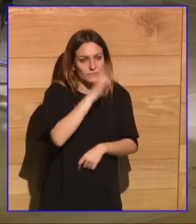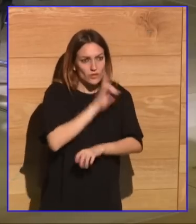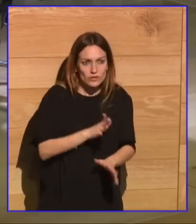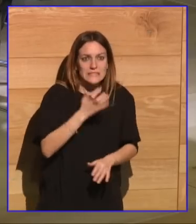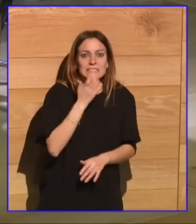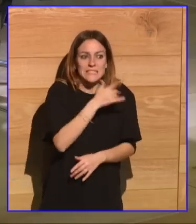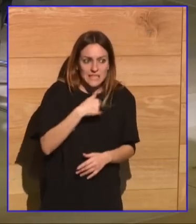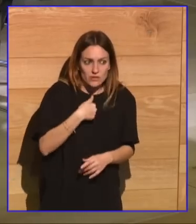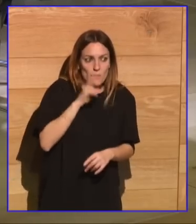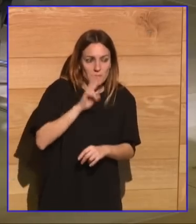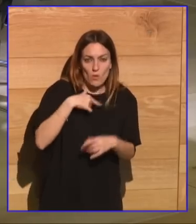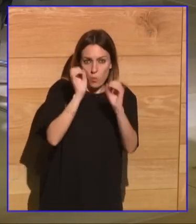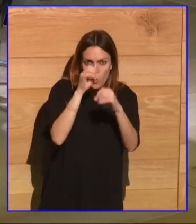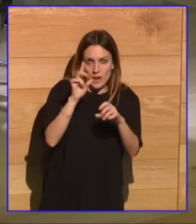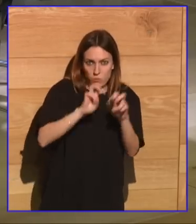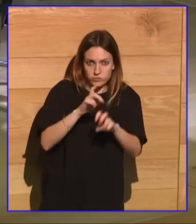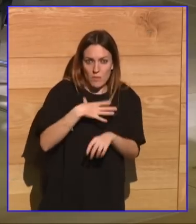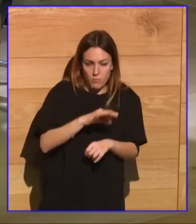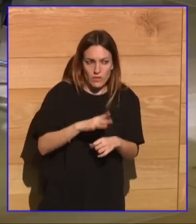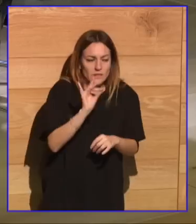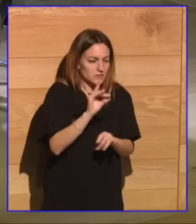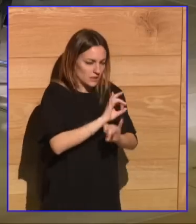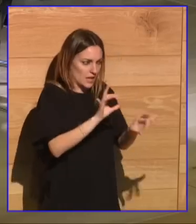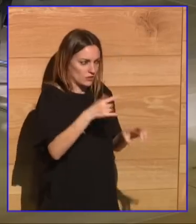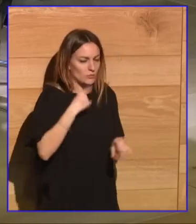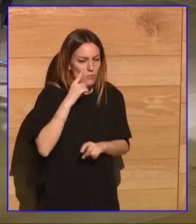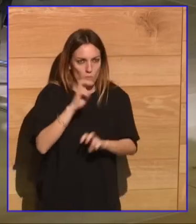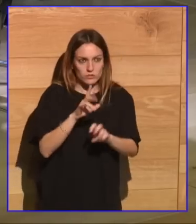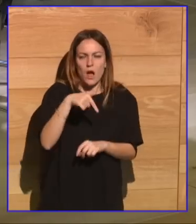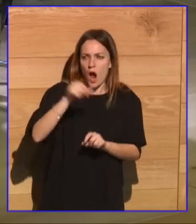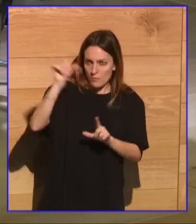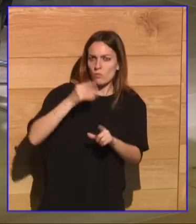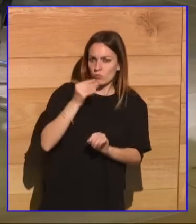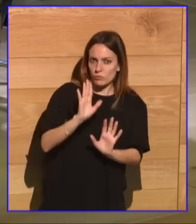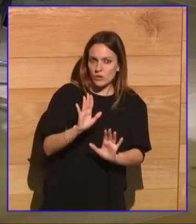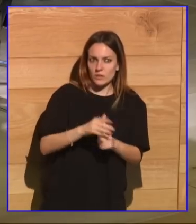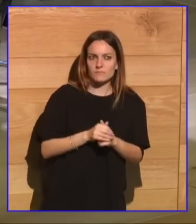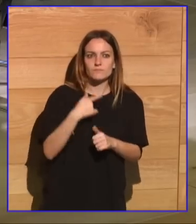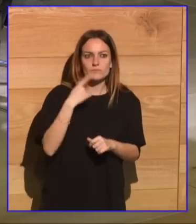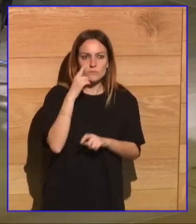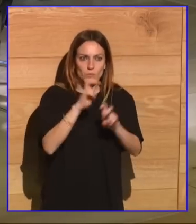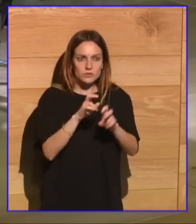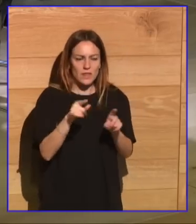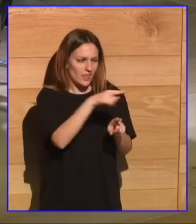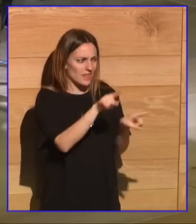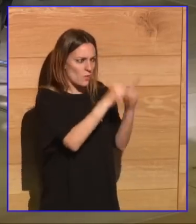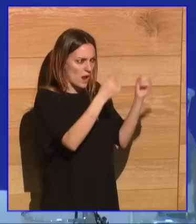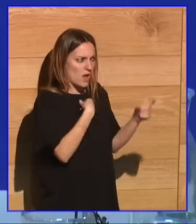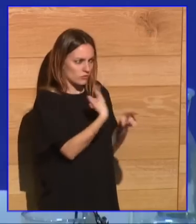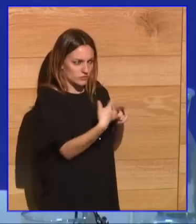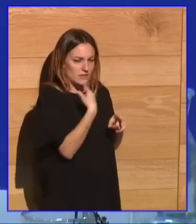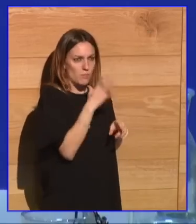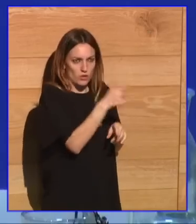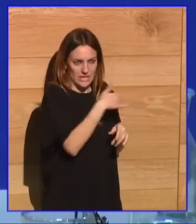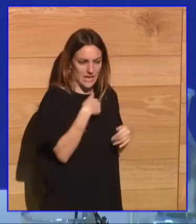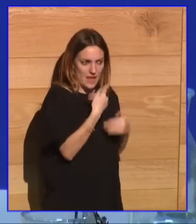quieres lo miro, tenemos Google. Sí, lo que- miramos, lo Claro, miramos. ya qué, está. qué Venga, peliculón, lo miro yo. ¿eh? Pues Lo miro yo, iré vale. hablando. Sí, sí, no, es Te ha maravilloso. dado igual lo que tal, porque querías hablar